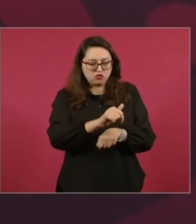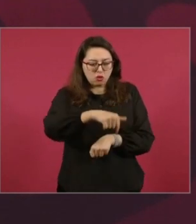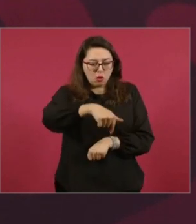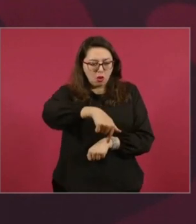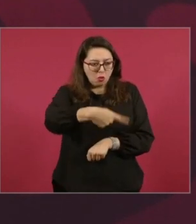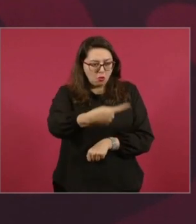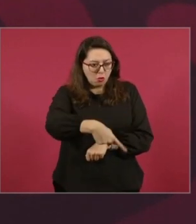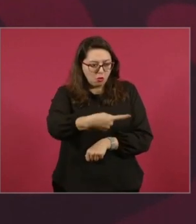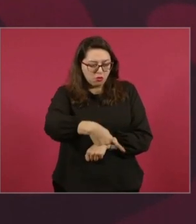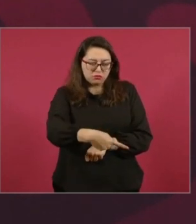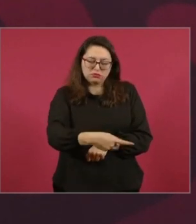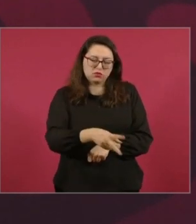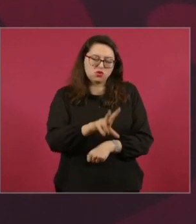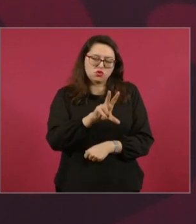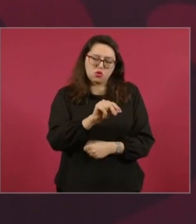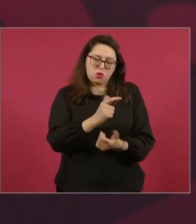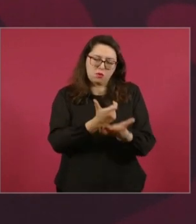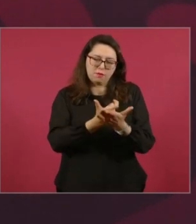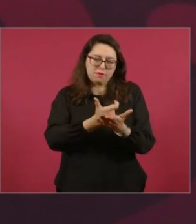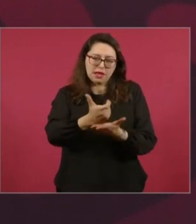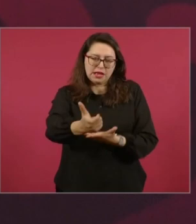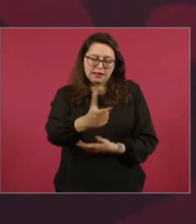nada más a los